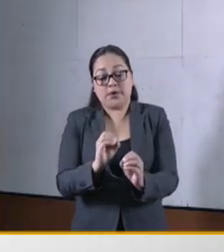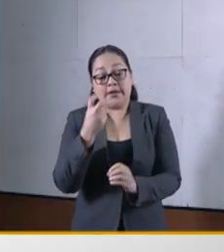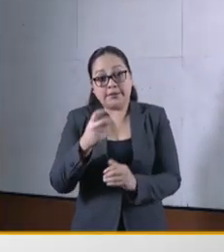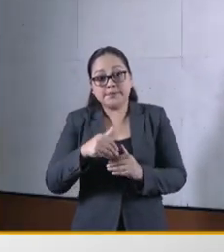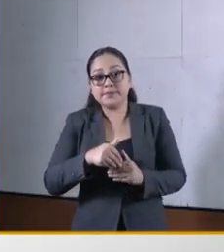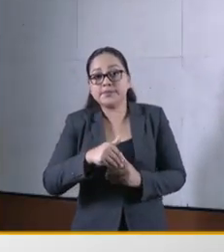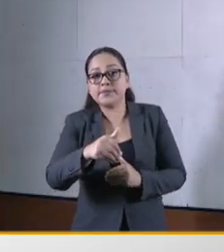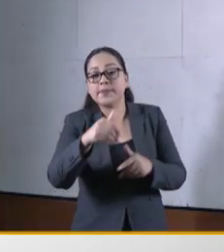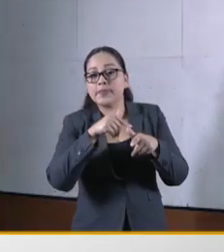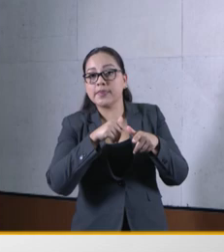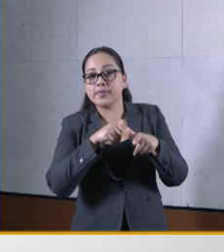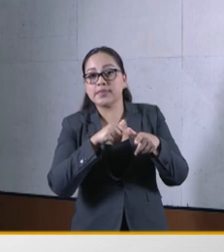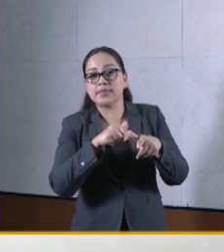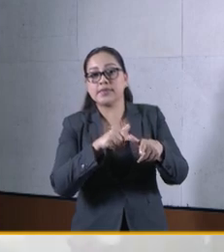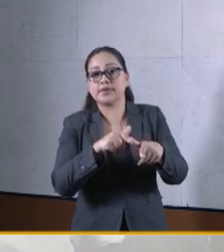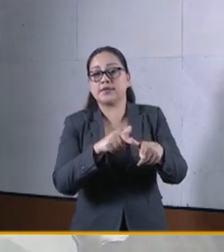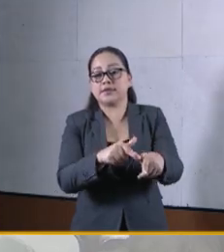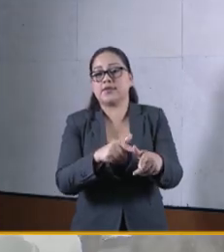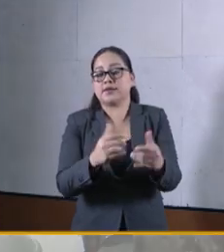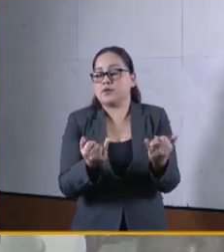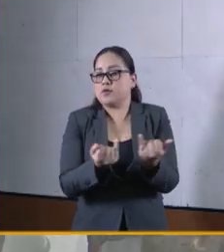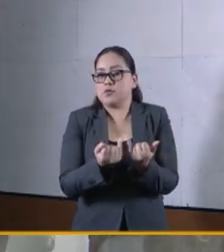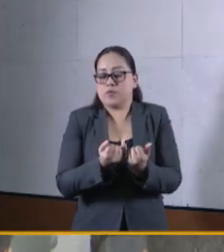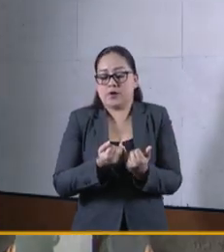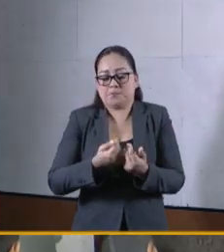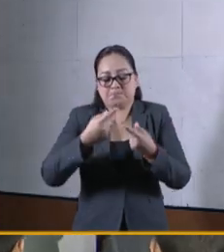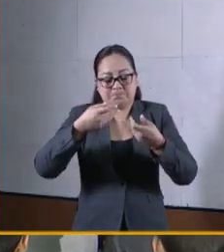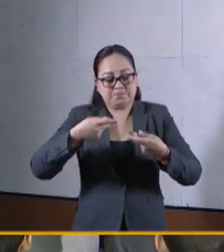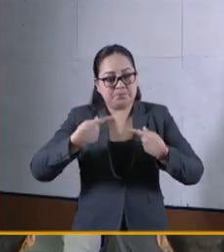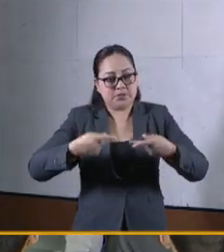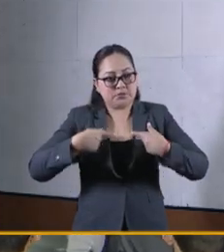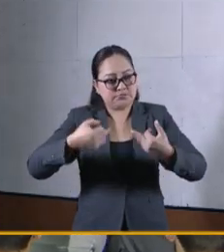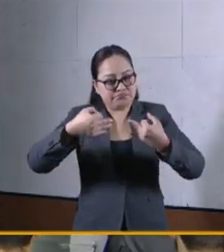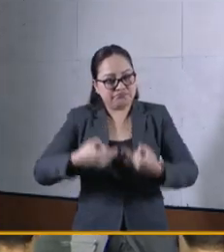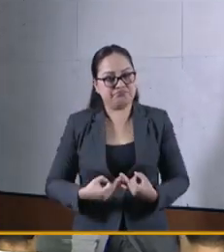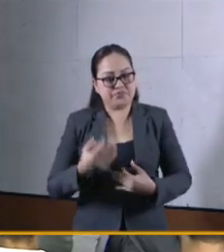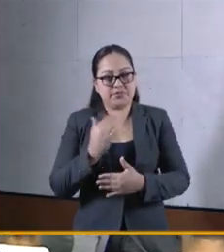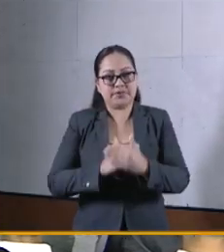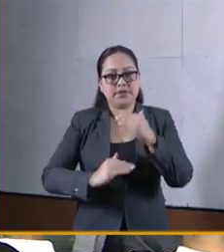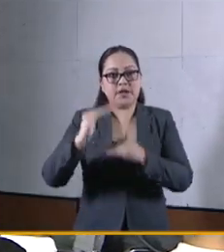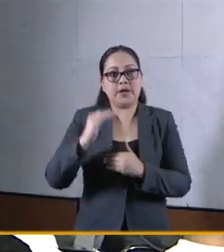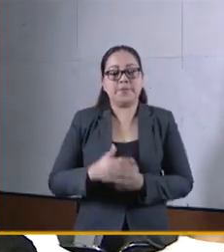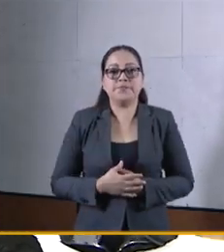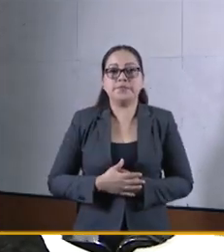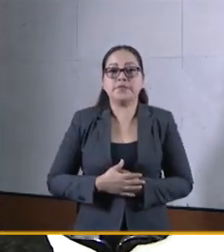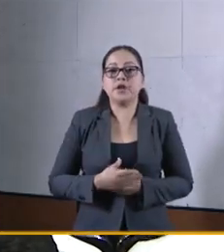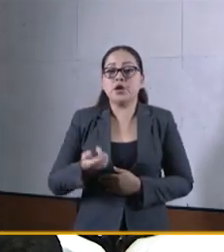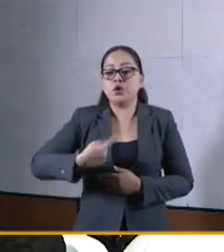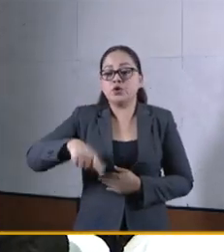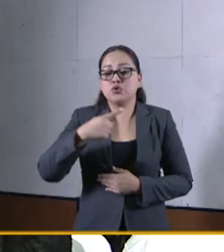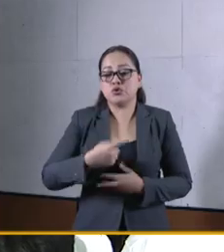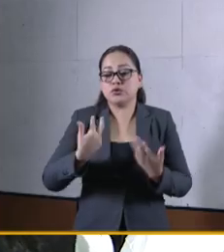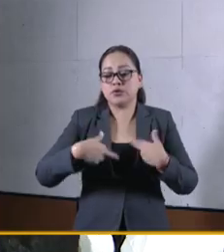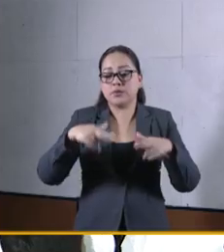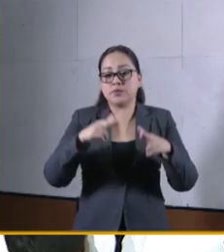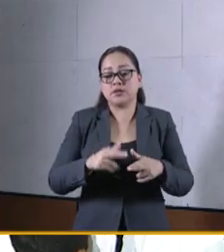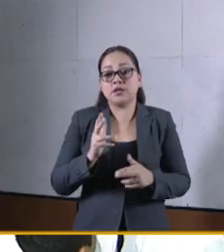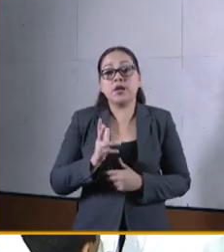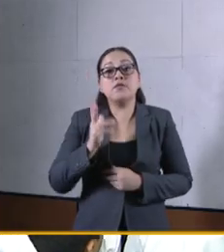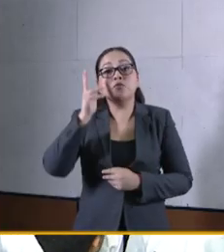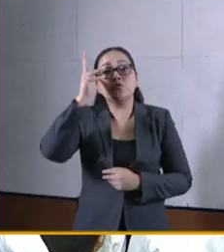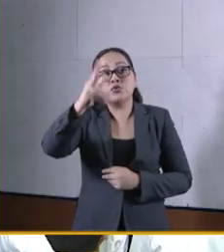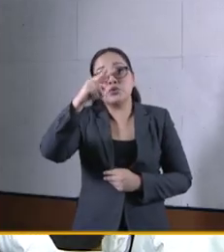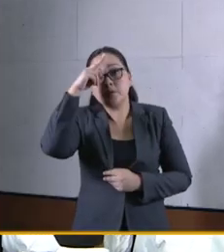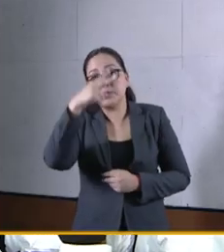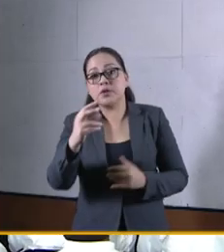siendo así a seguir siendo personas exitosas representamos el futuro prodigioso de méxico y del mundo